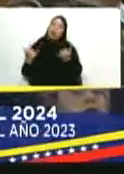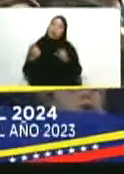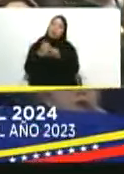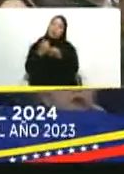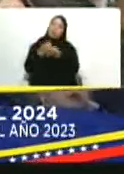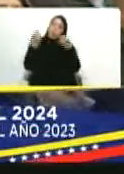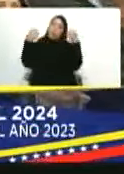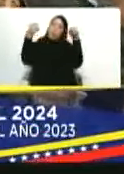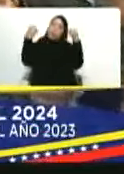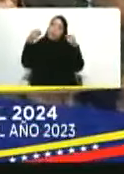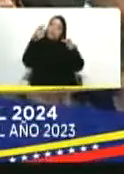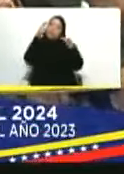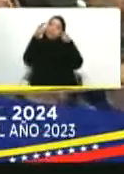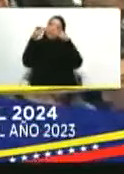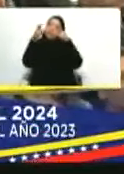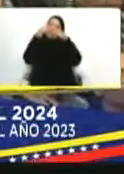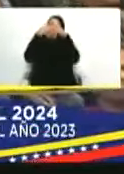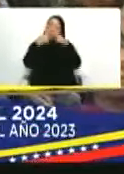ejercicio fiscal